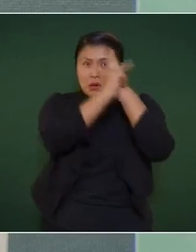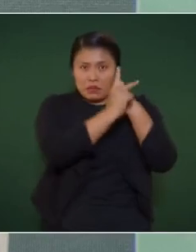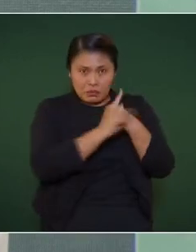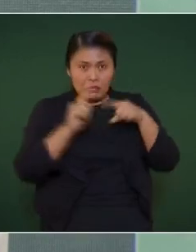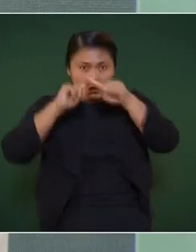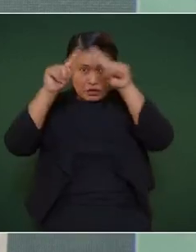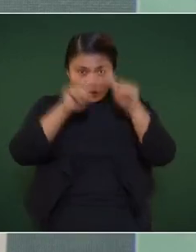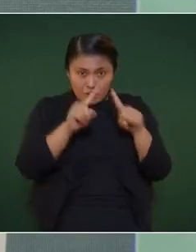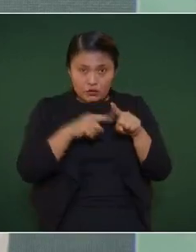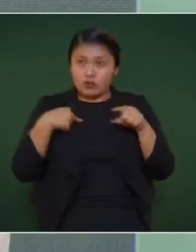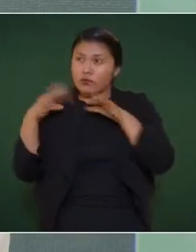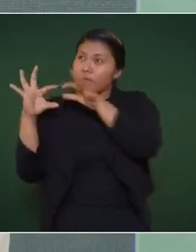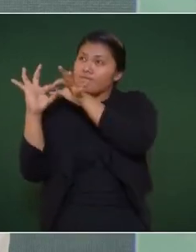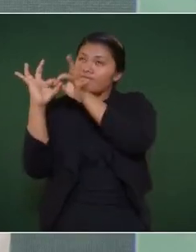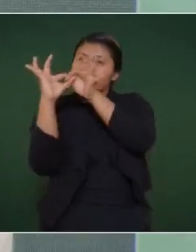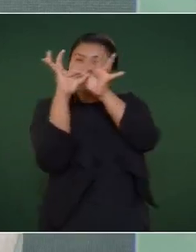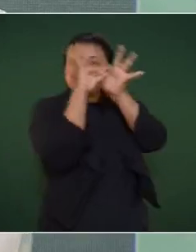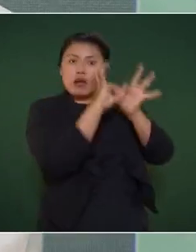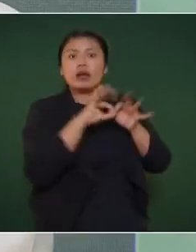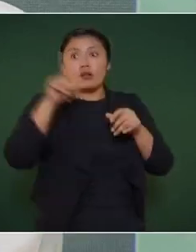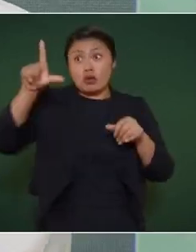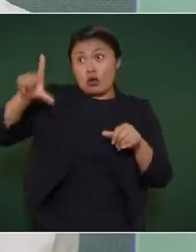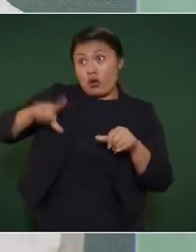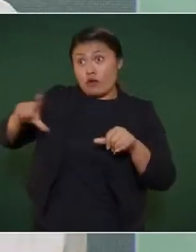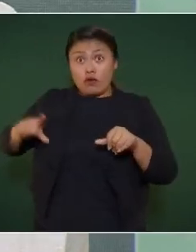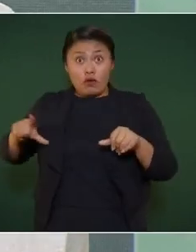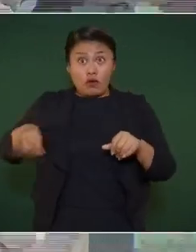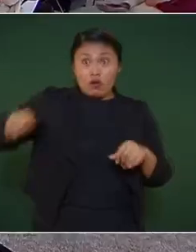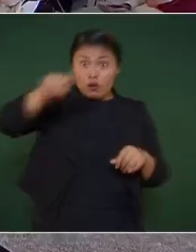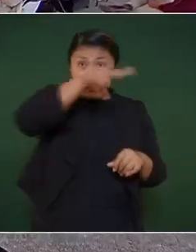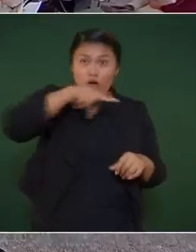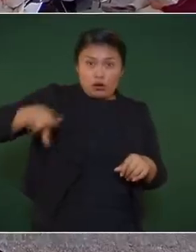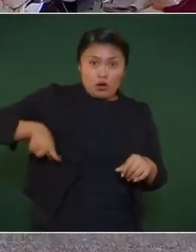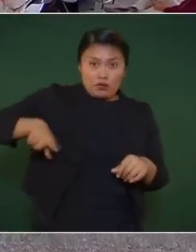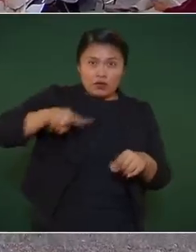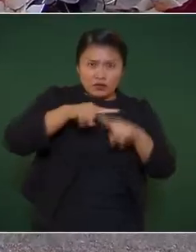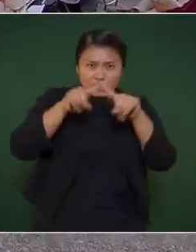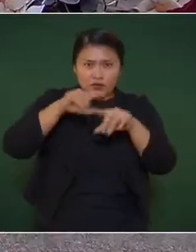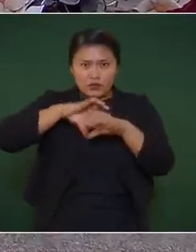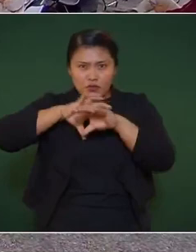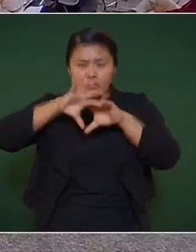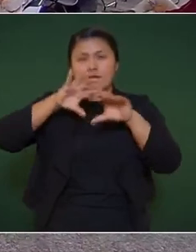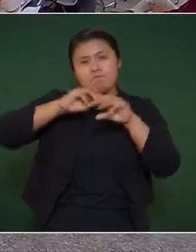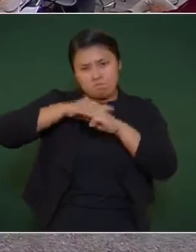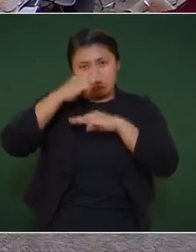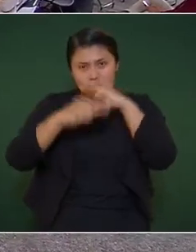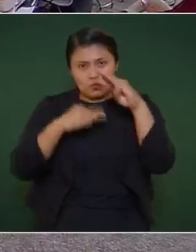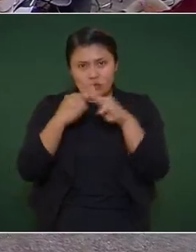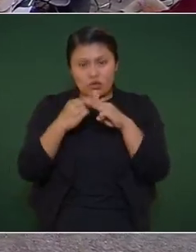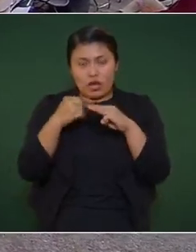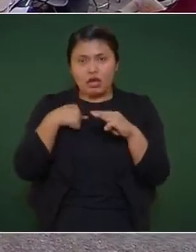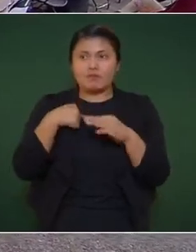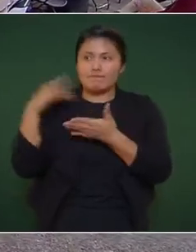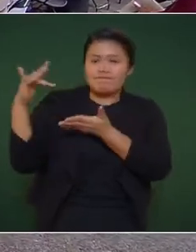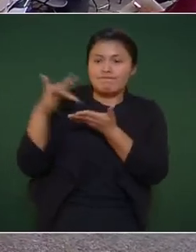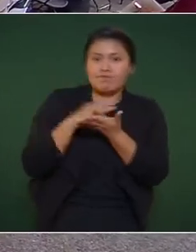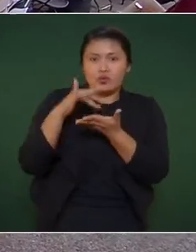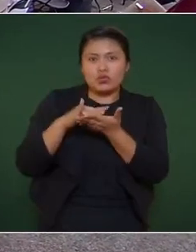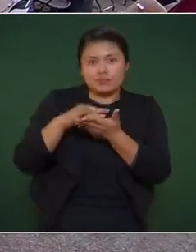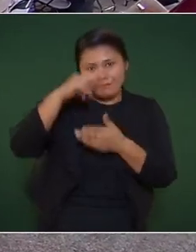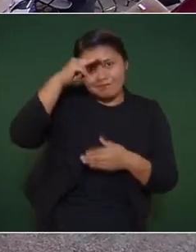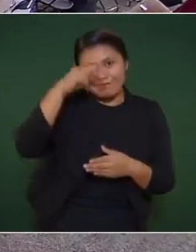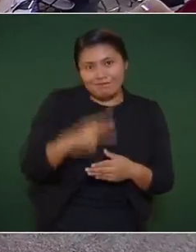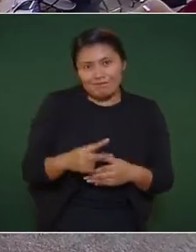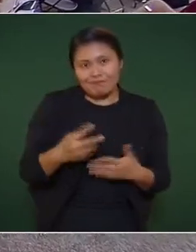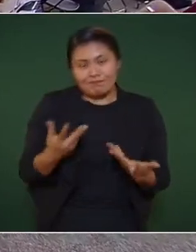porque se portaron muy bien los gobiernos del mundo con México, de manera